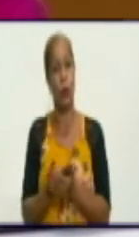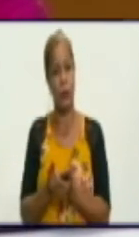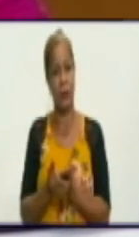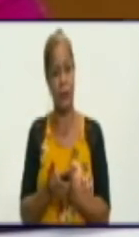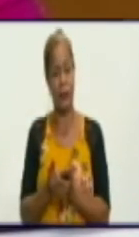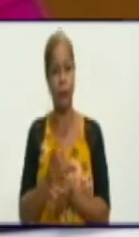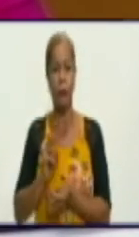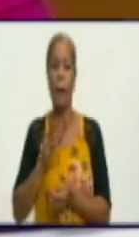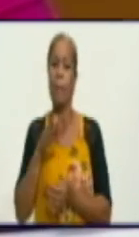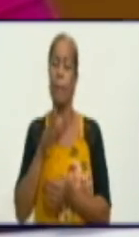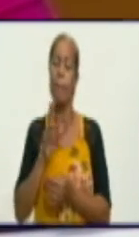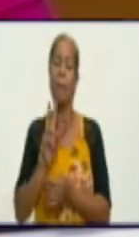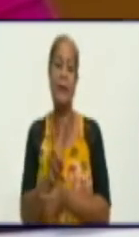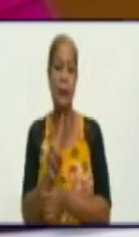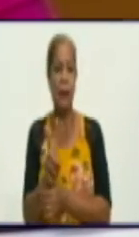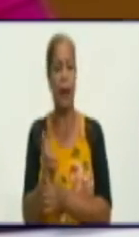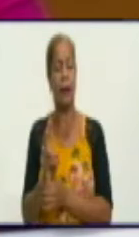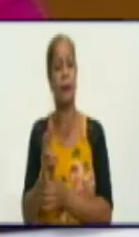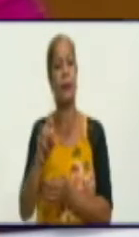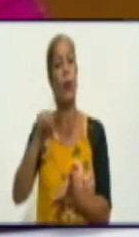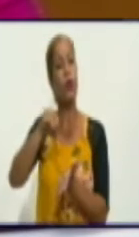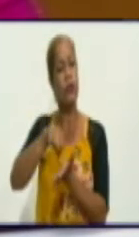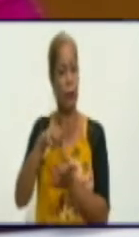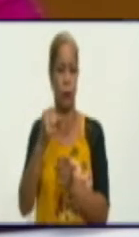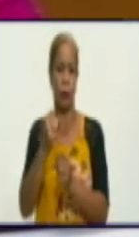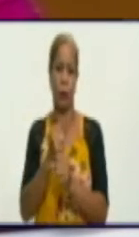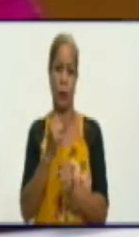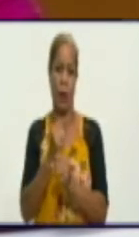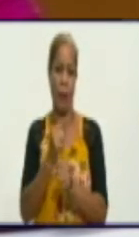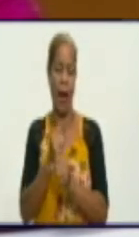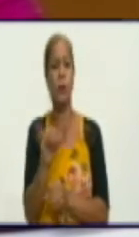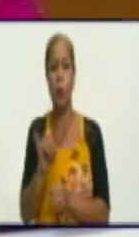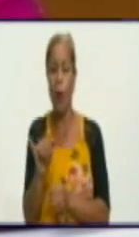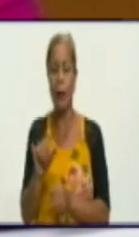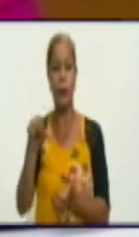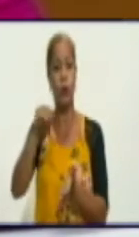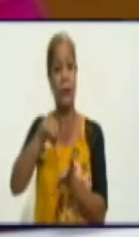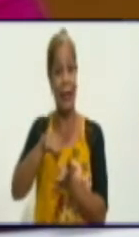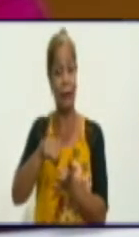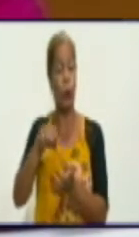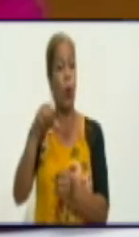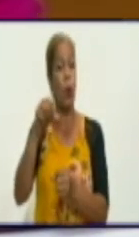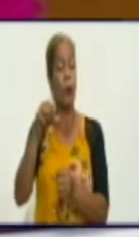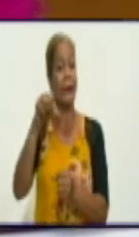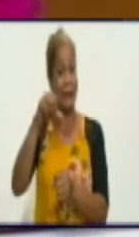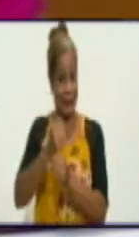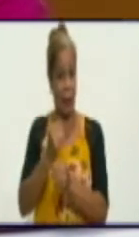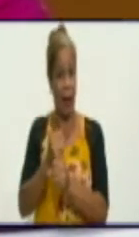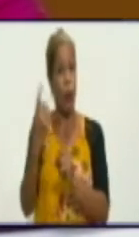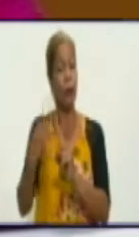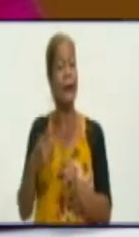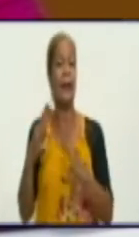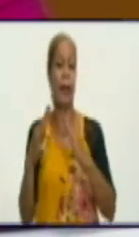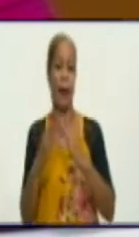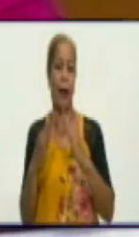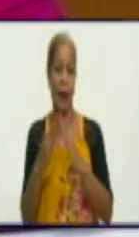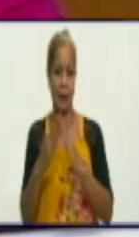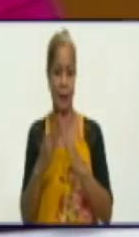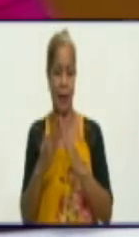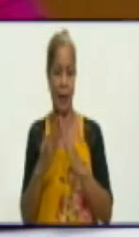de todos los trabajadores antes de entrar al centro, al igual que la pesquisa en las viviendas. El aislamiento oportuno de todos